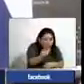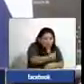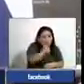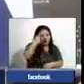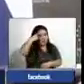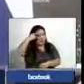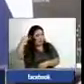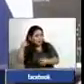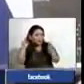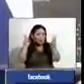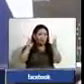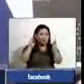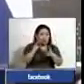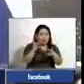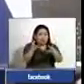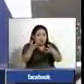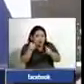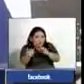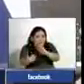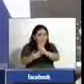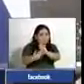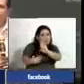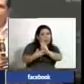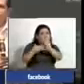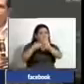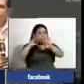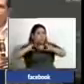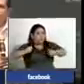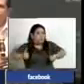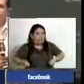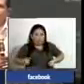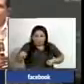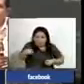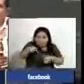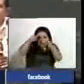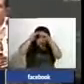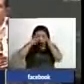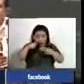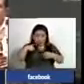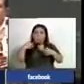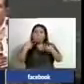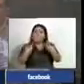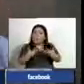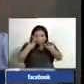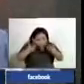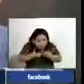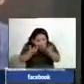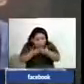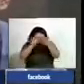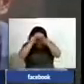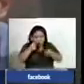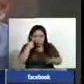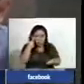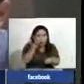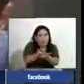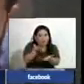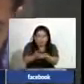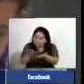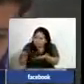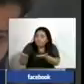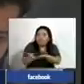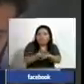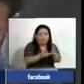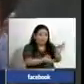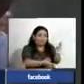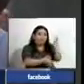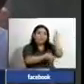políticos buscan desestabilizar al gobierno y han decidido iniciar una investigación para presentar las pruebas pertinentes